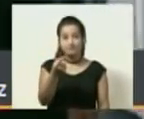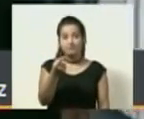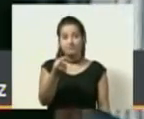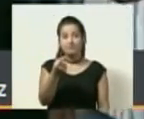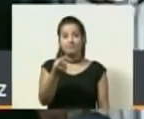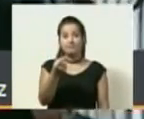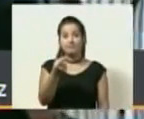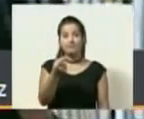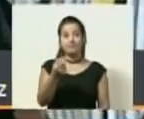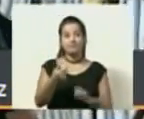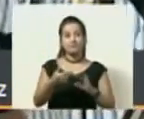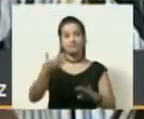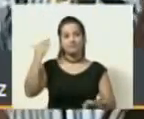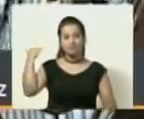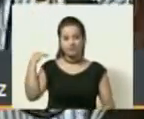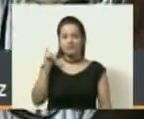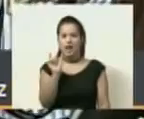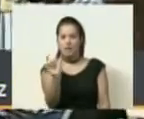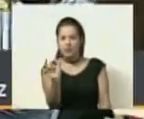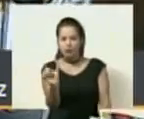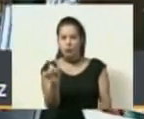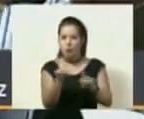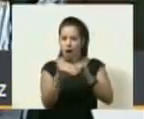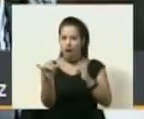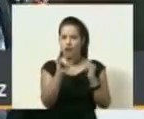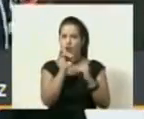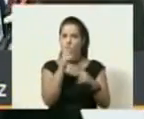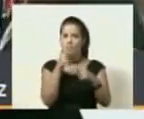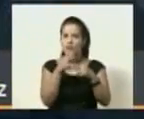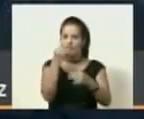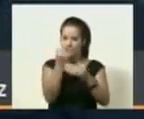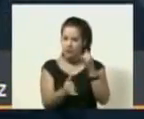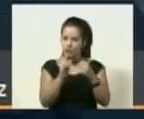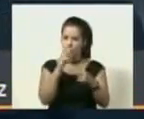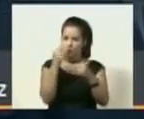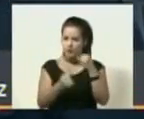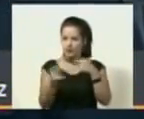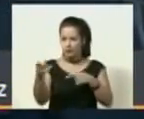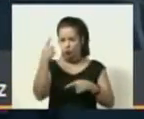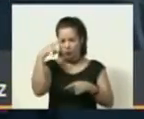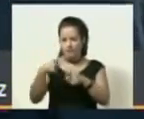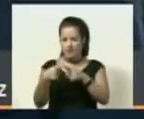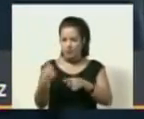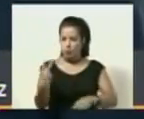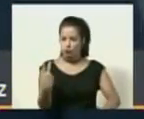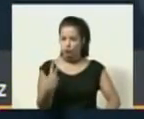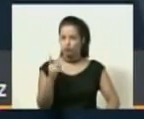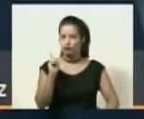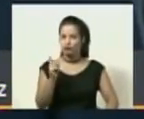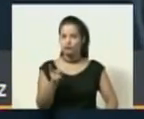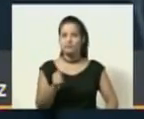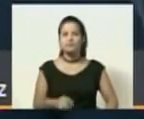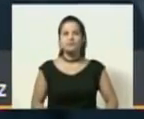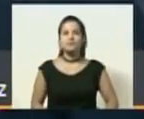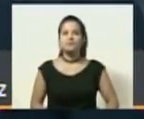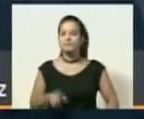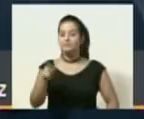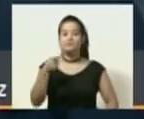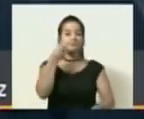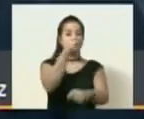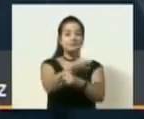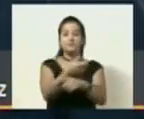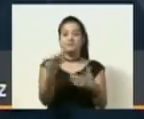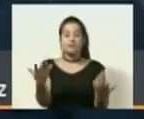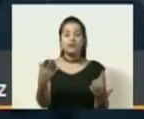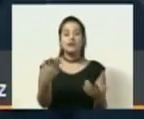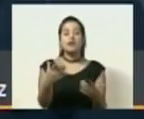en mis ancestros hay un Avendaño, ¿eh? Somos primos de repente. Ella está graduándose en